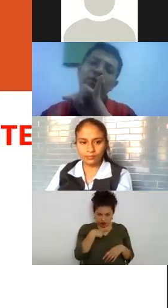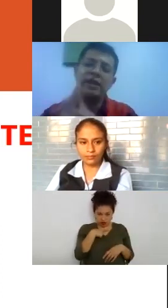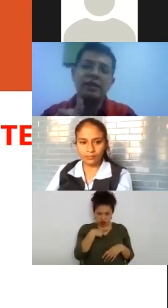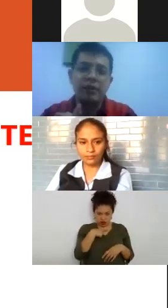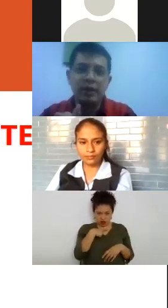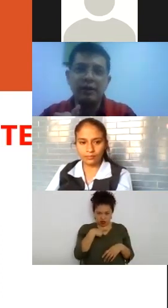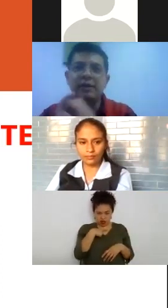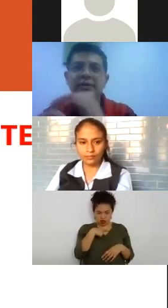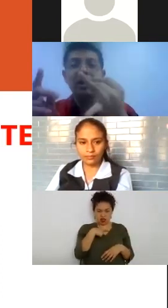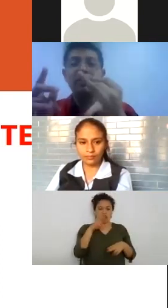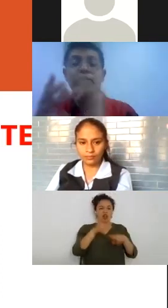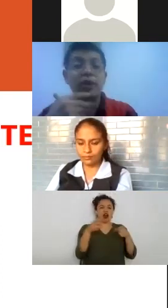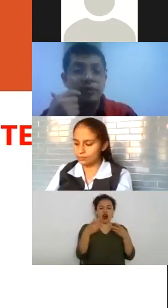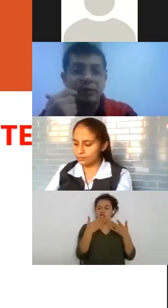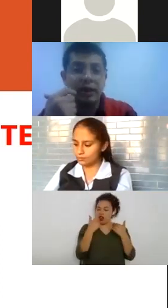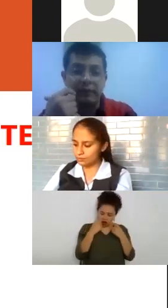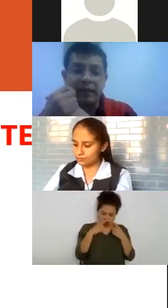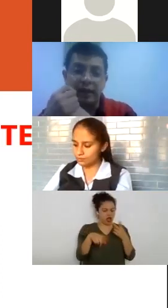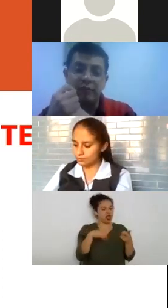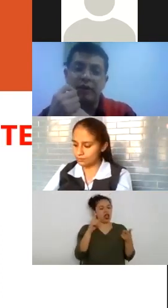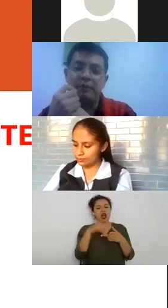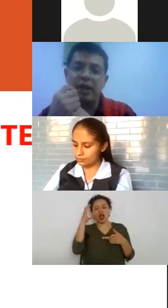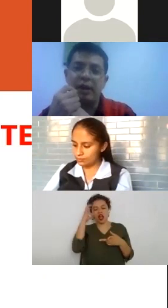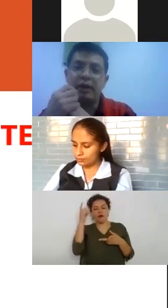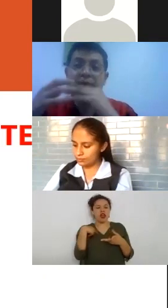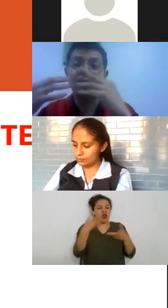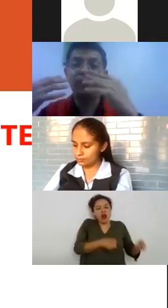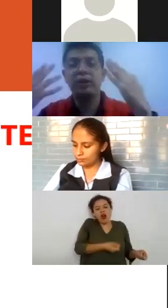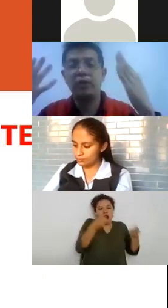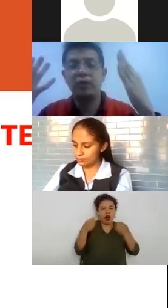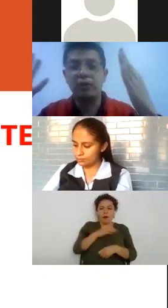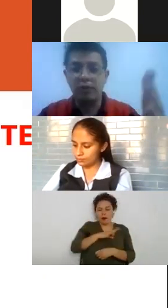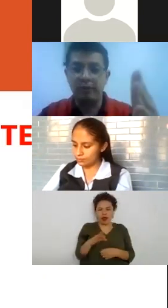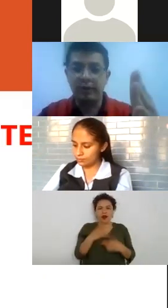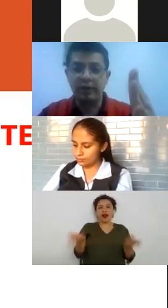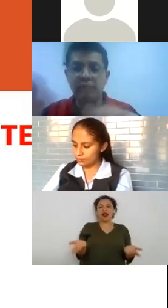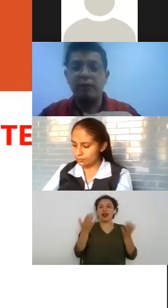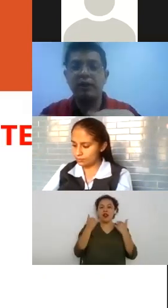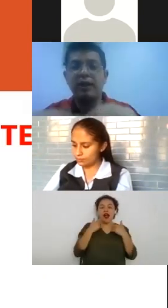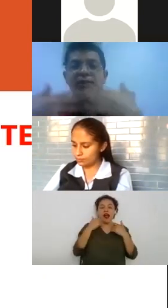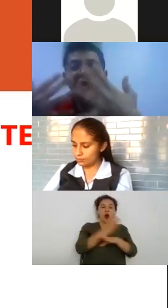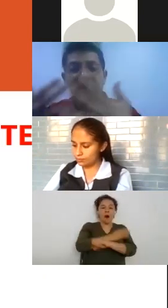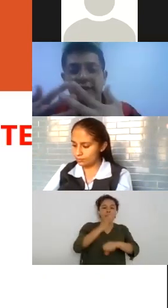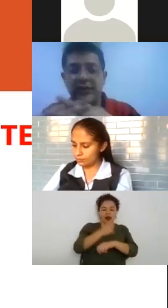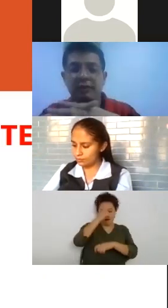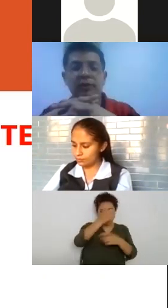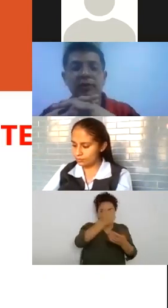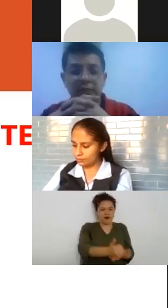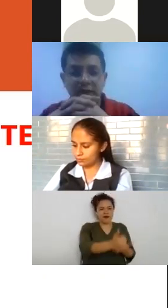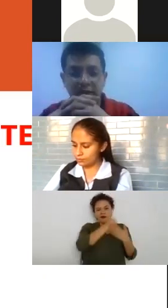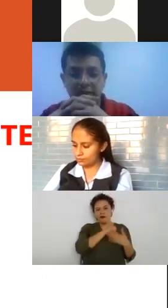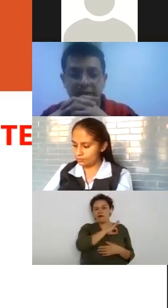tengo ni una silla de ruedas, no tengo ni una camilla en la que yo pueda apoyarme y tampoco tengo compañeros que me puedan ayudar a desplazarme